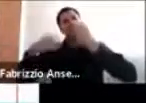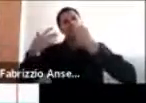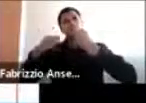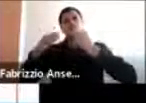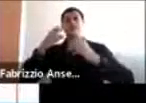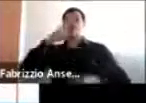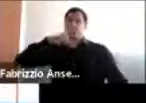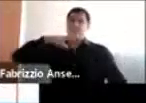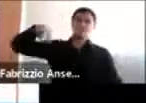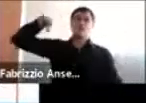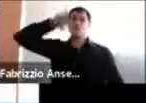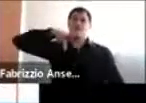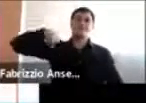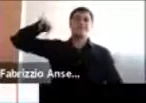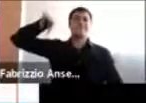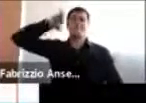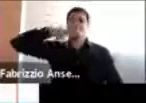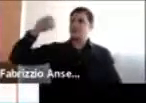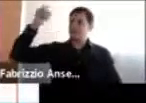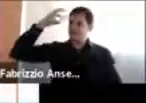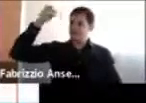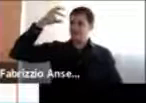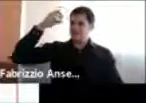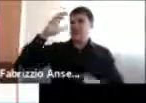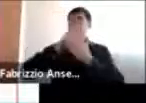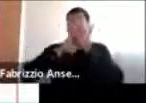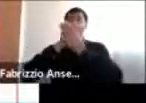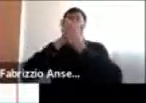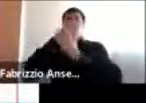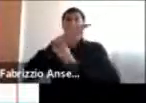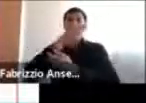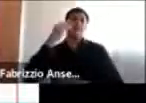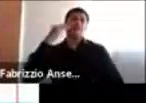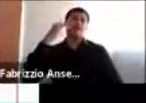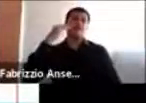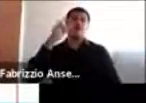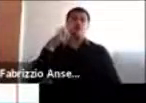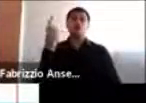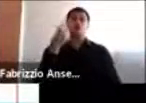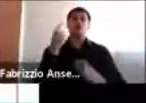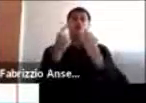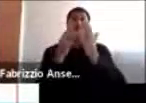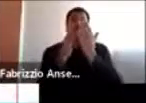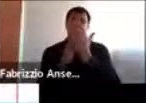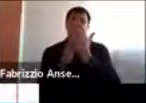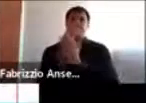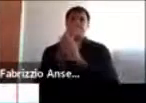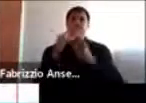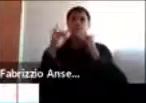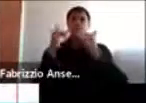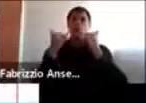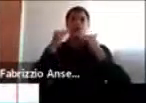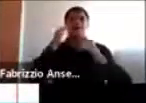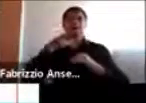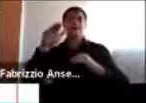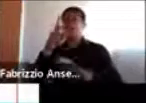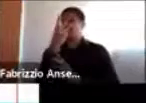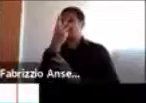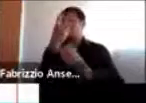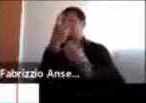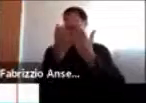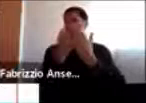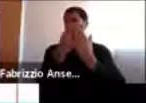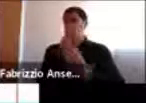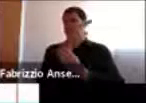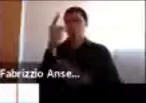casa y generara por ejemplo decirle al niño vamos a jugar al juego tres veces a la semana el lunes el miércoles y el viernes por ejemplo